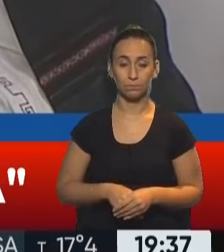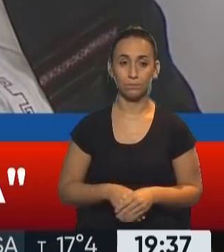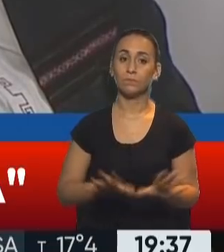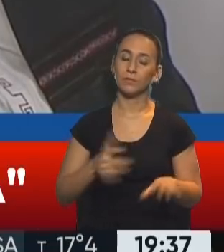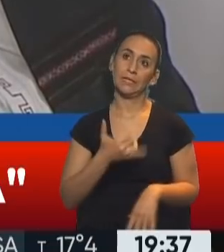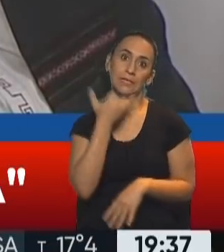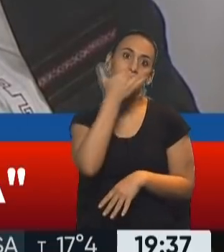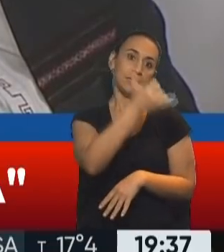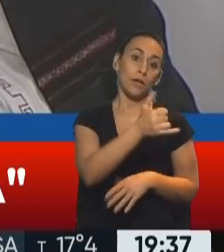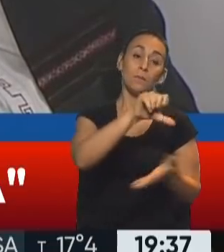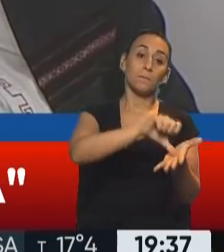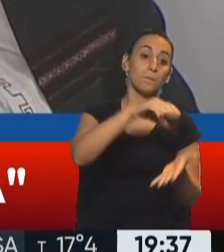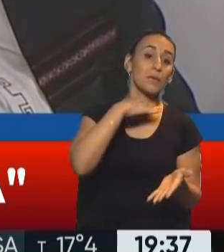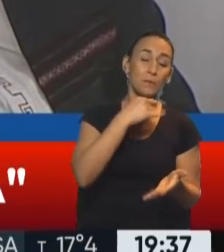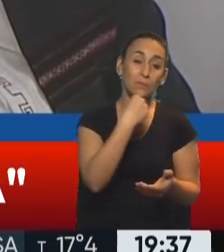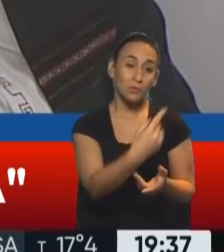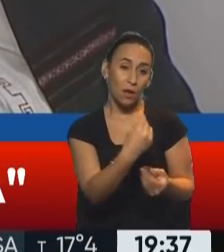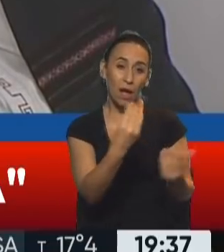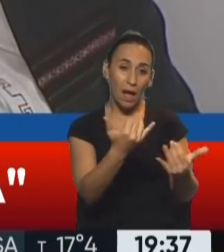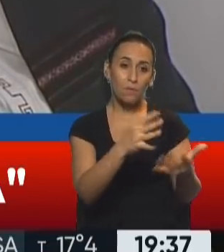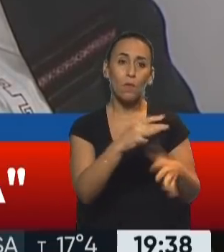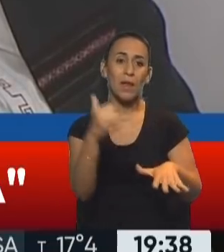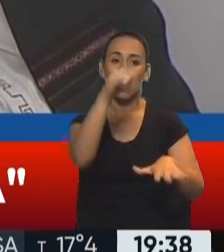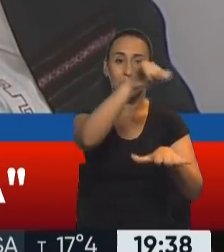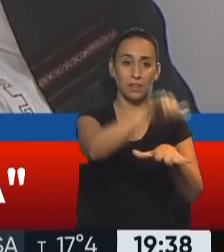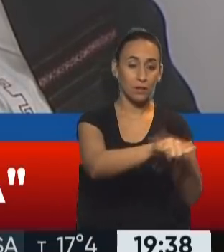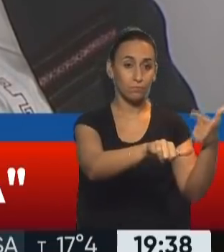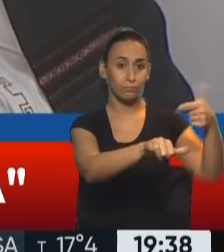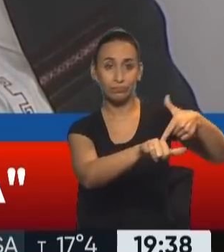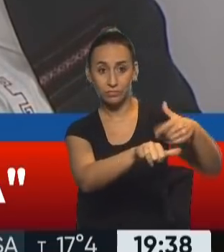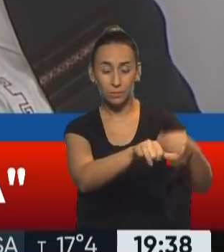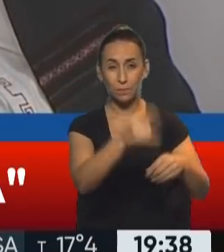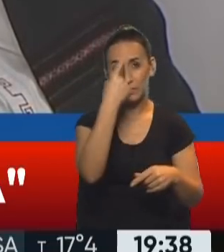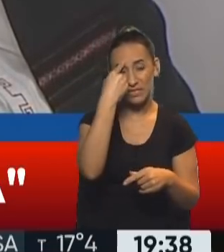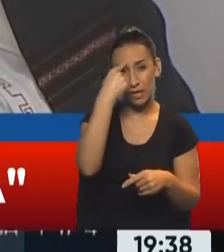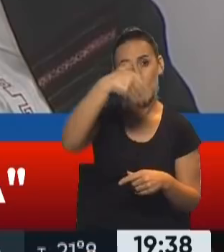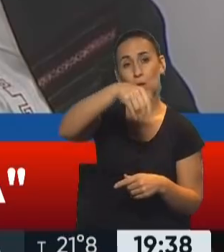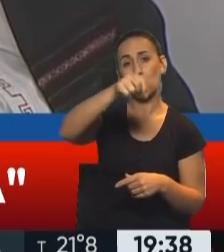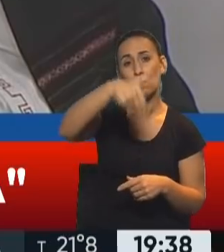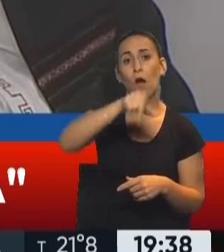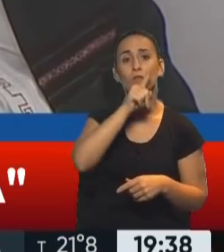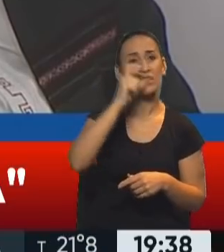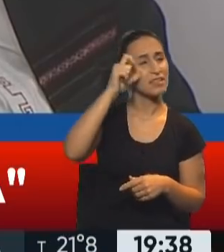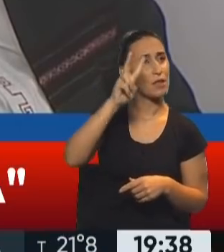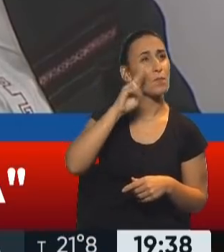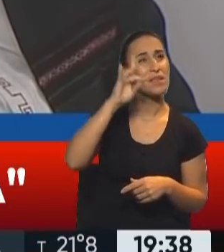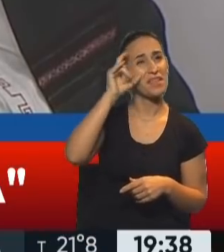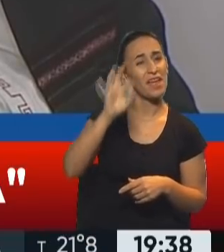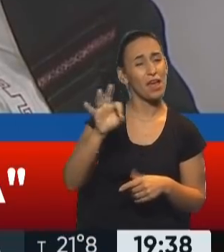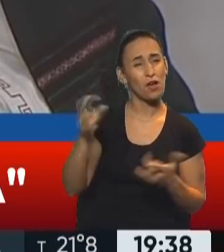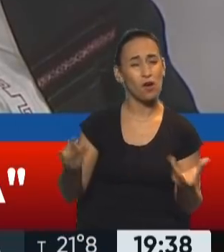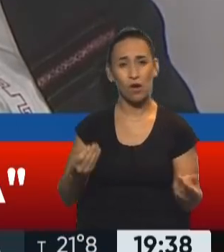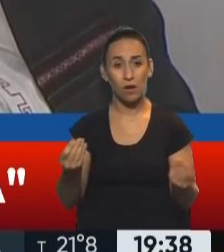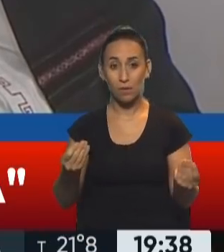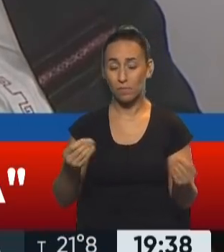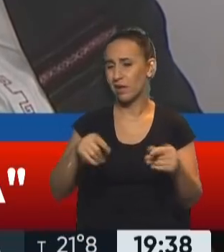Llamé a México y pregunté dónde podía haber un lugar de abastecimiento. Pensé en Montevideo, pero era exactamente lo mismo